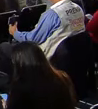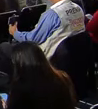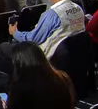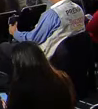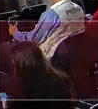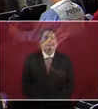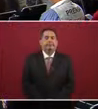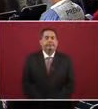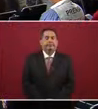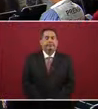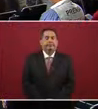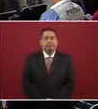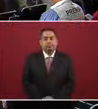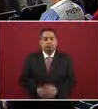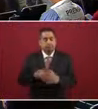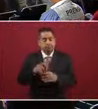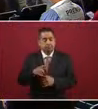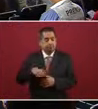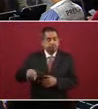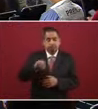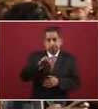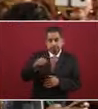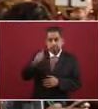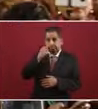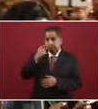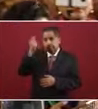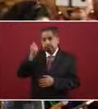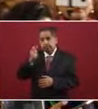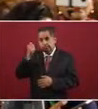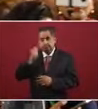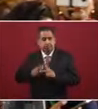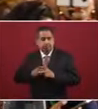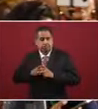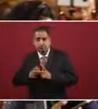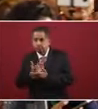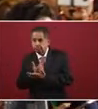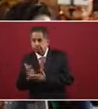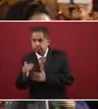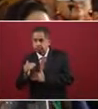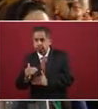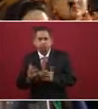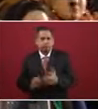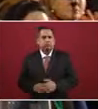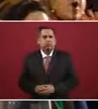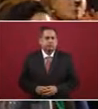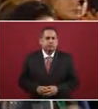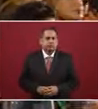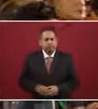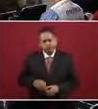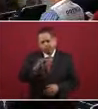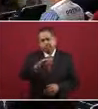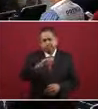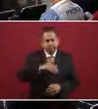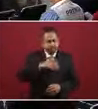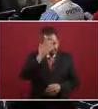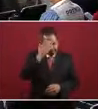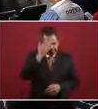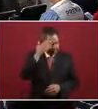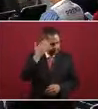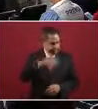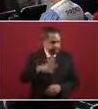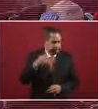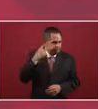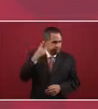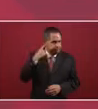prestaciones conforme al tabulador de salarios mínimos. ¿Qué opinión le merece esta petición? Es una demanda que tienen, el